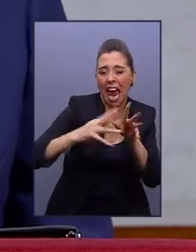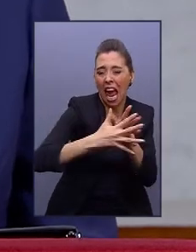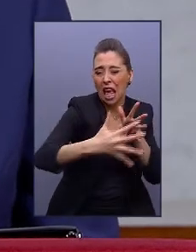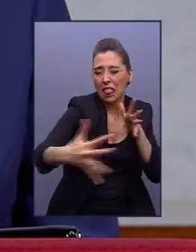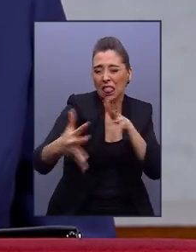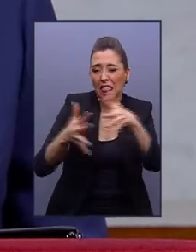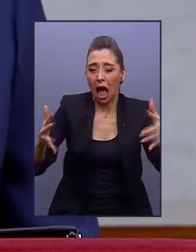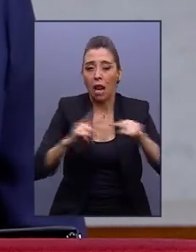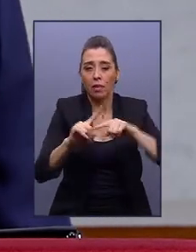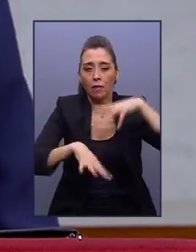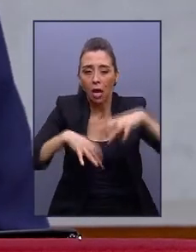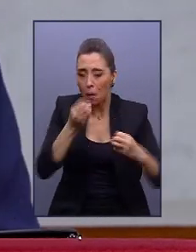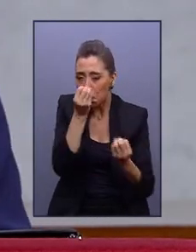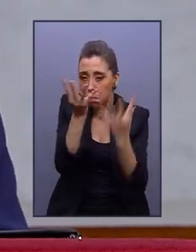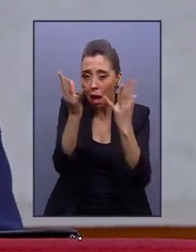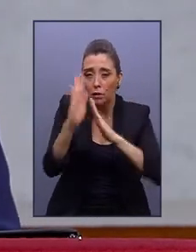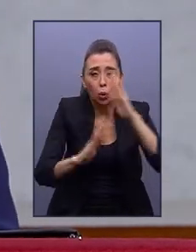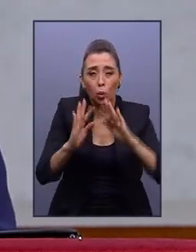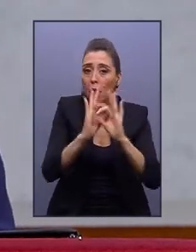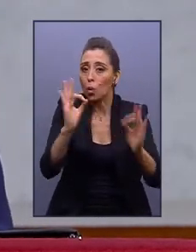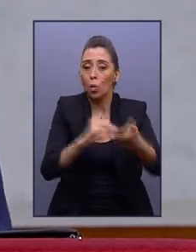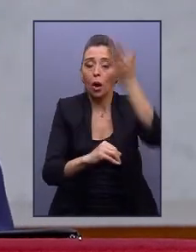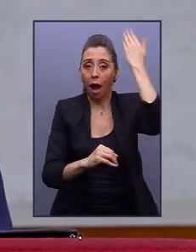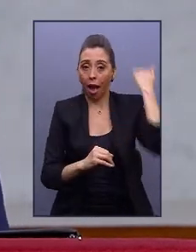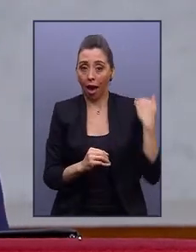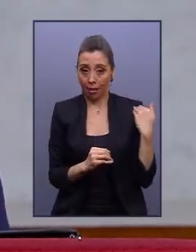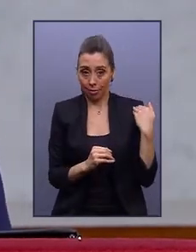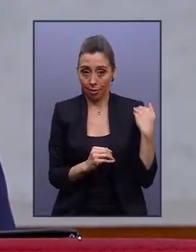biodiversidad que estamos cuidando y preservando como nunca antes.